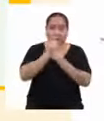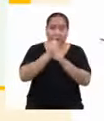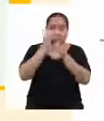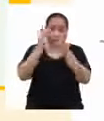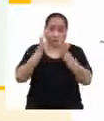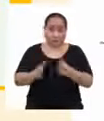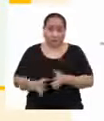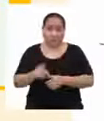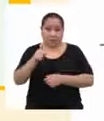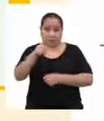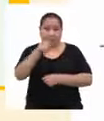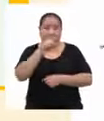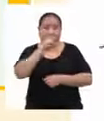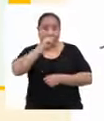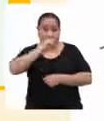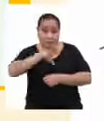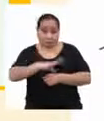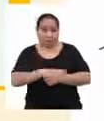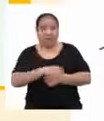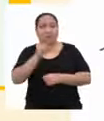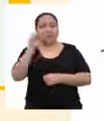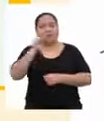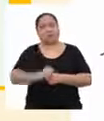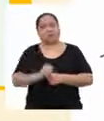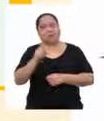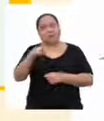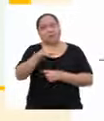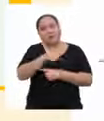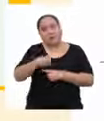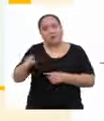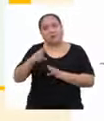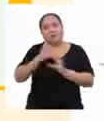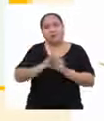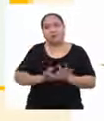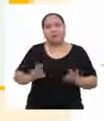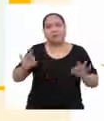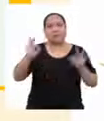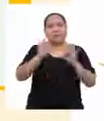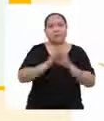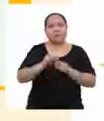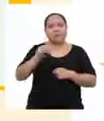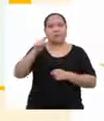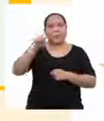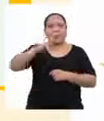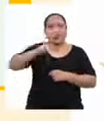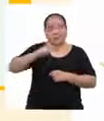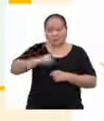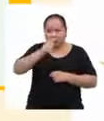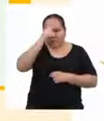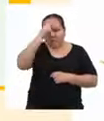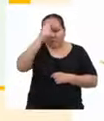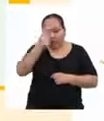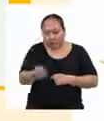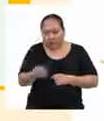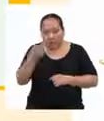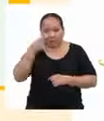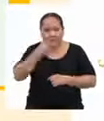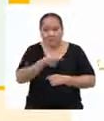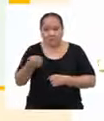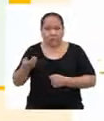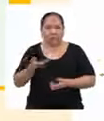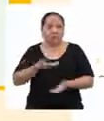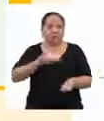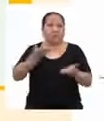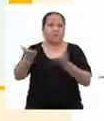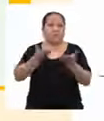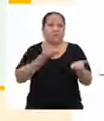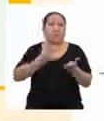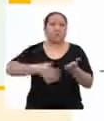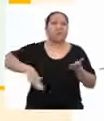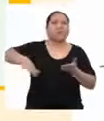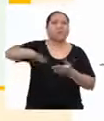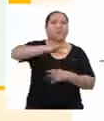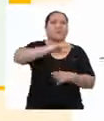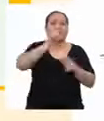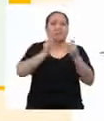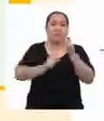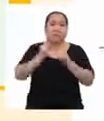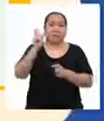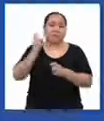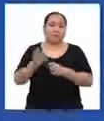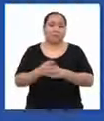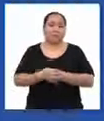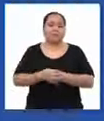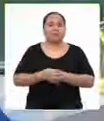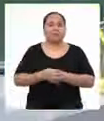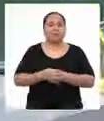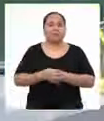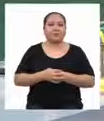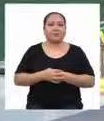trabajadoras que mencionas son esenciales y debemos valorarlos porque dan un servicio a todos los ciudadanos y